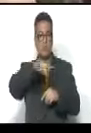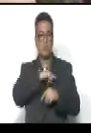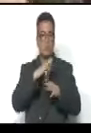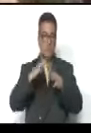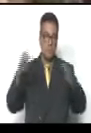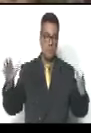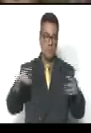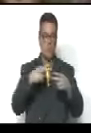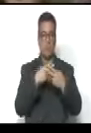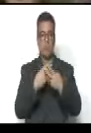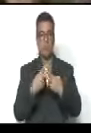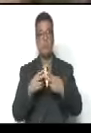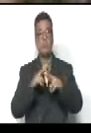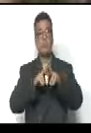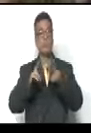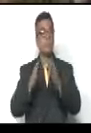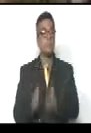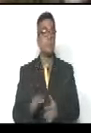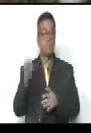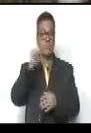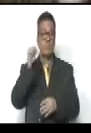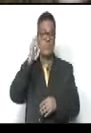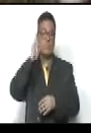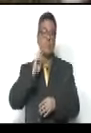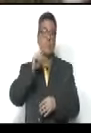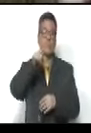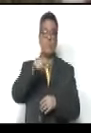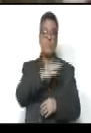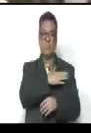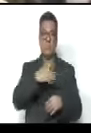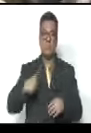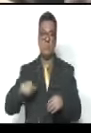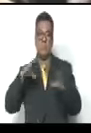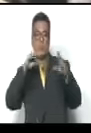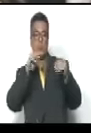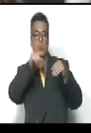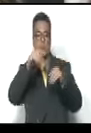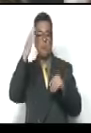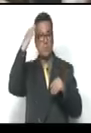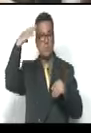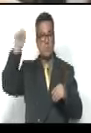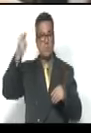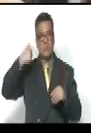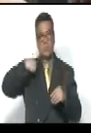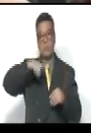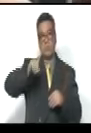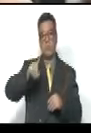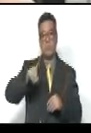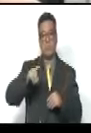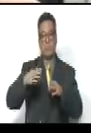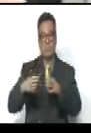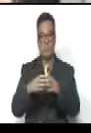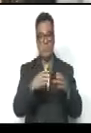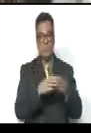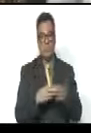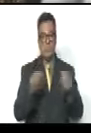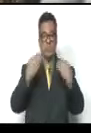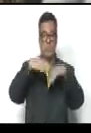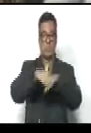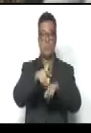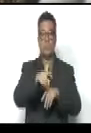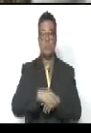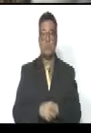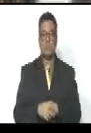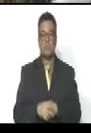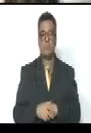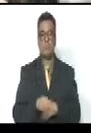gran libertador Simón Bolívar, cuando él quería y hablaba de ese sueño de tener una región integrada.